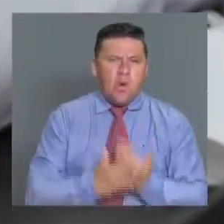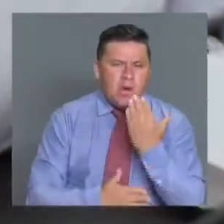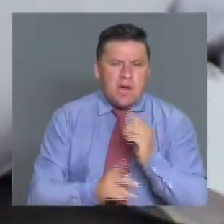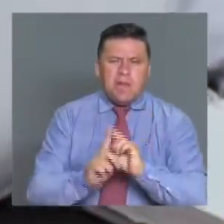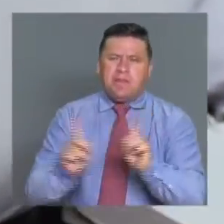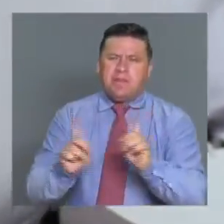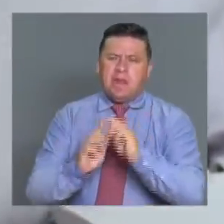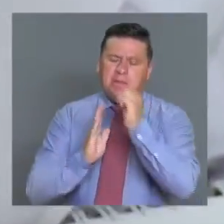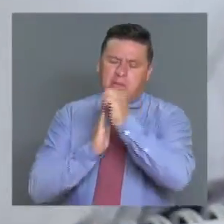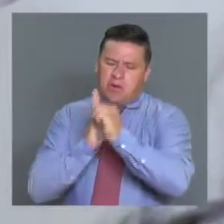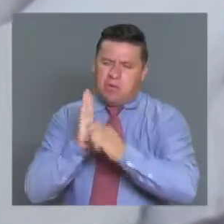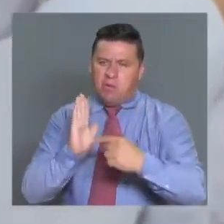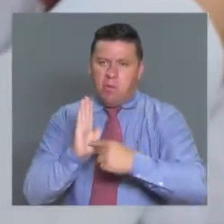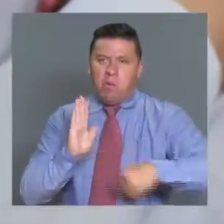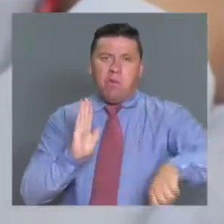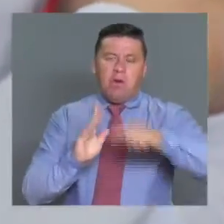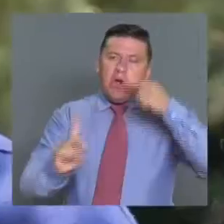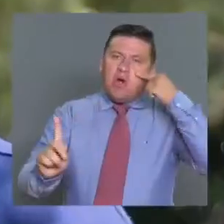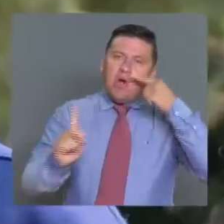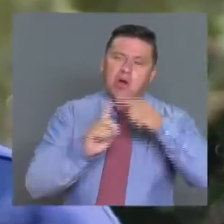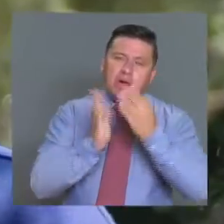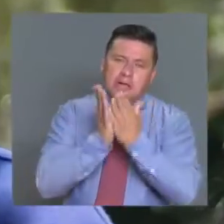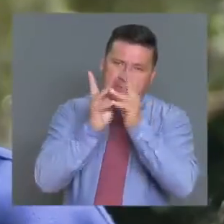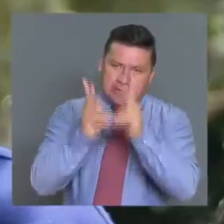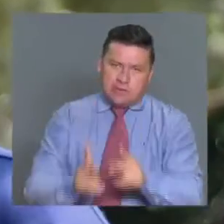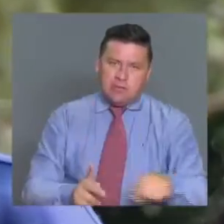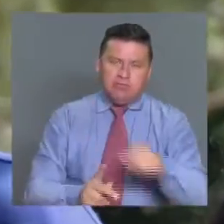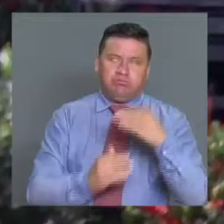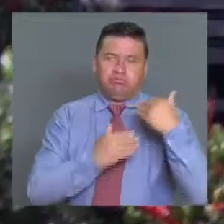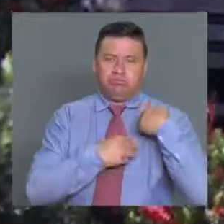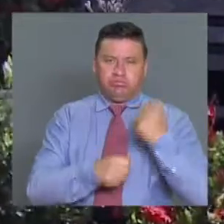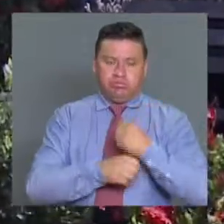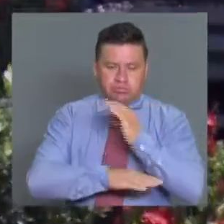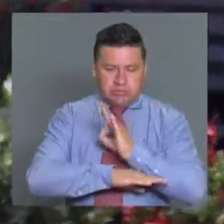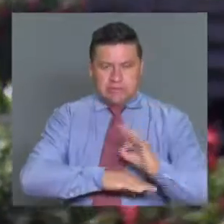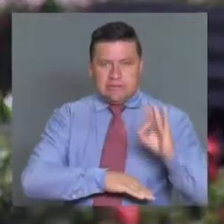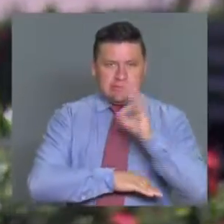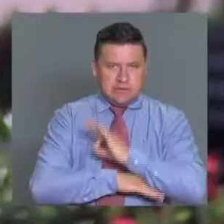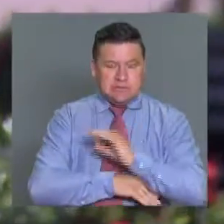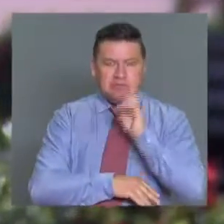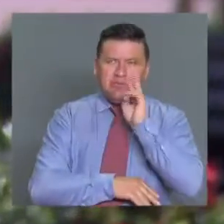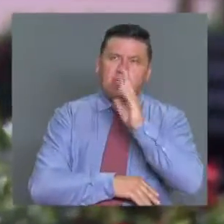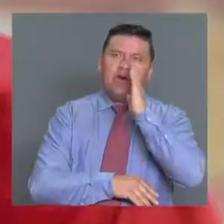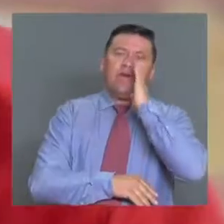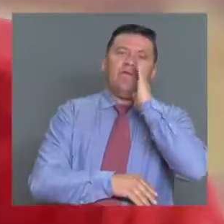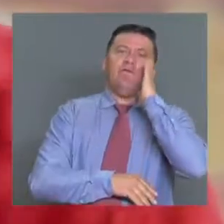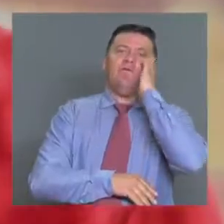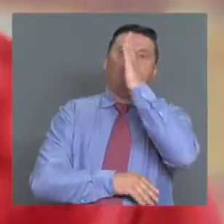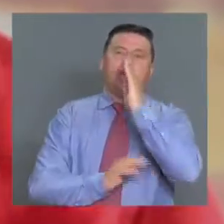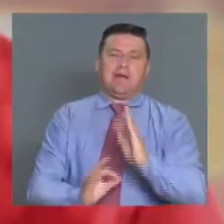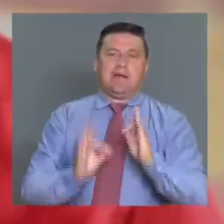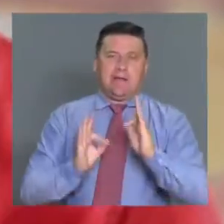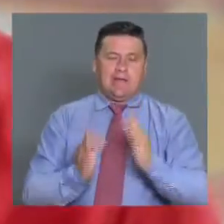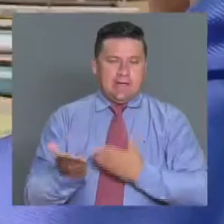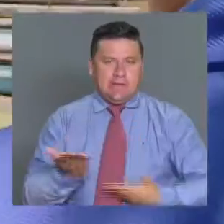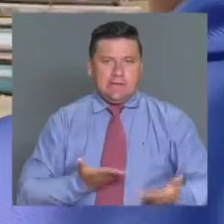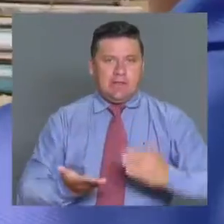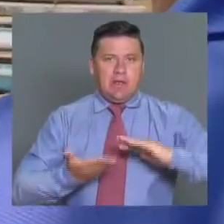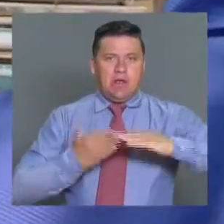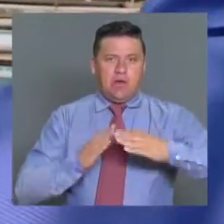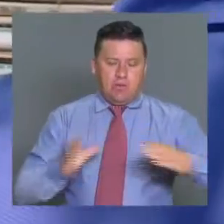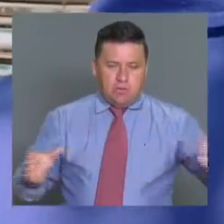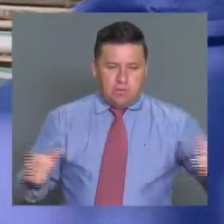en los diferentes programas es el objetivo de los estudiantes y funcionarios del set-up viendo en el futuro su calidad de servir a las